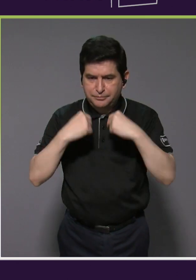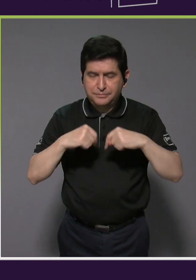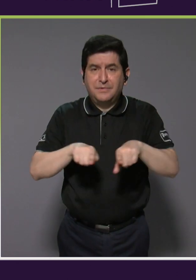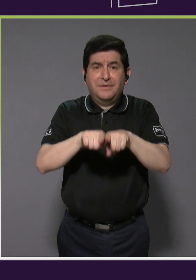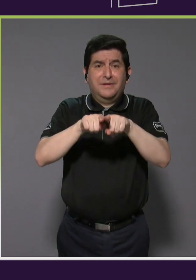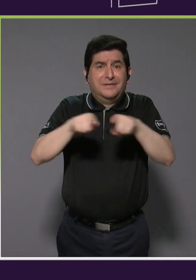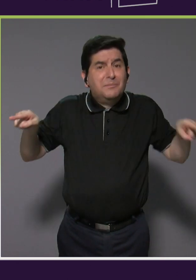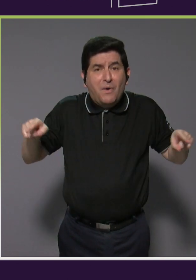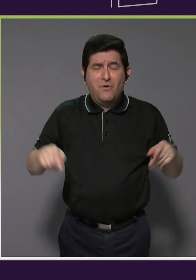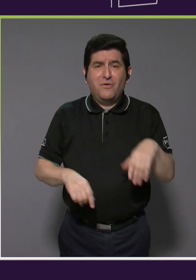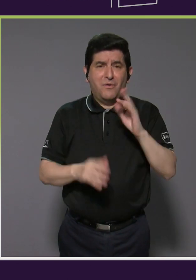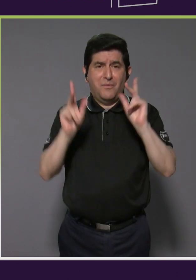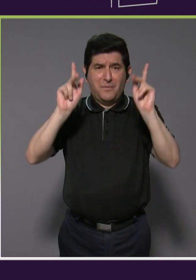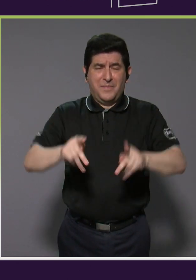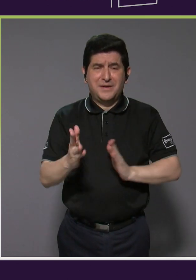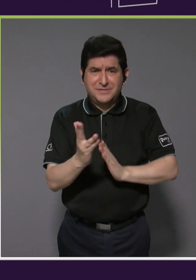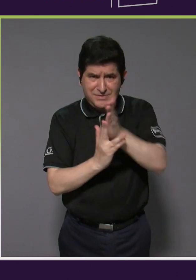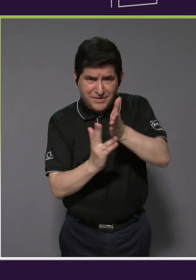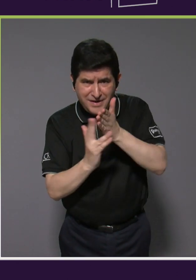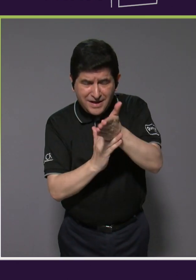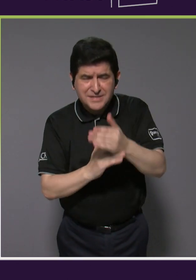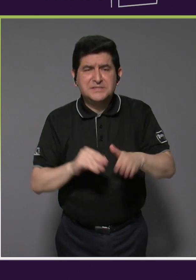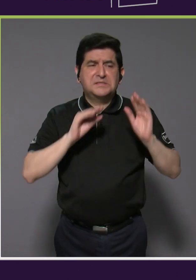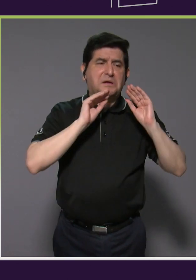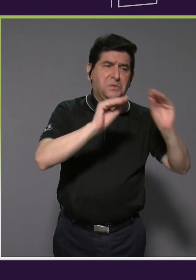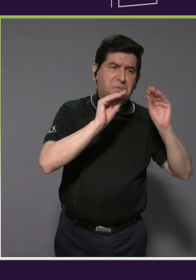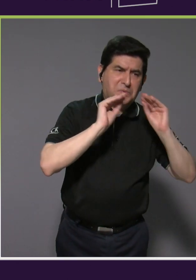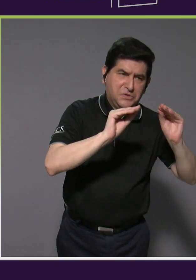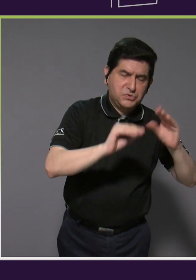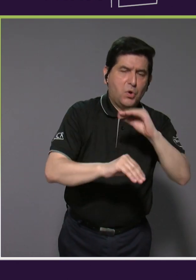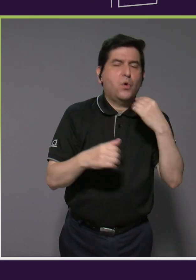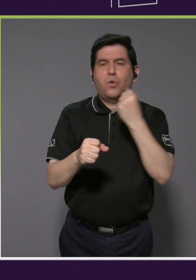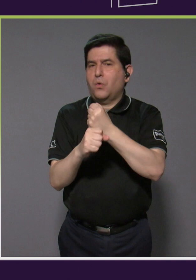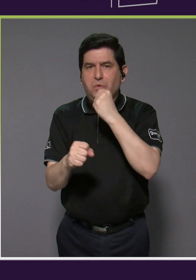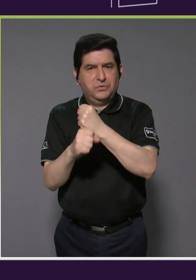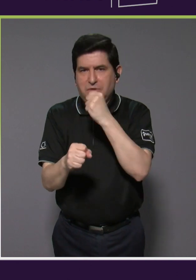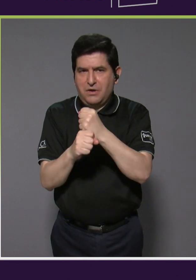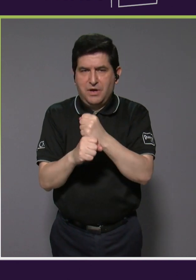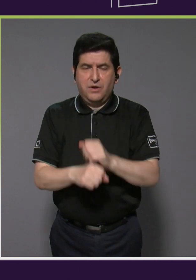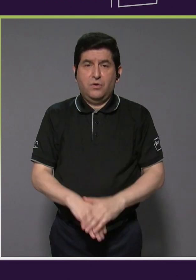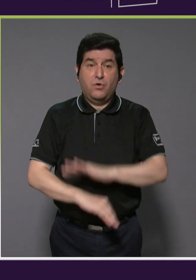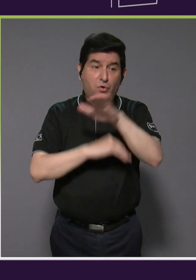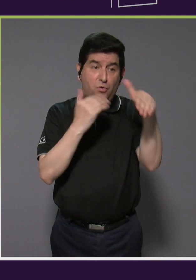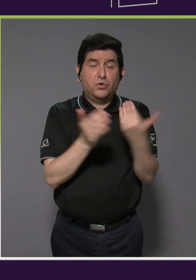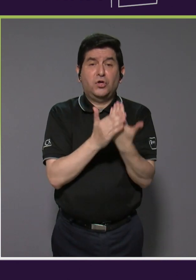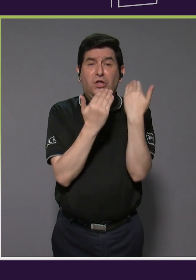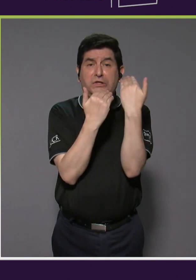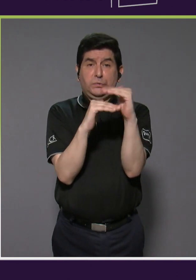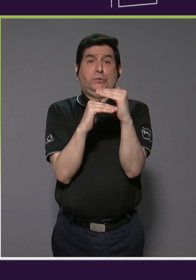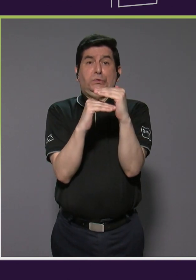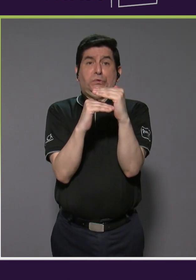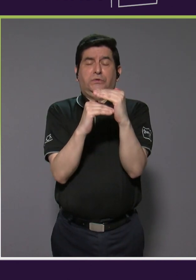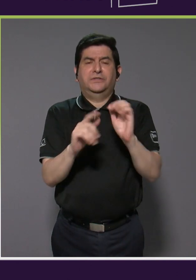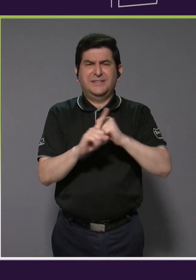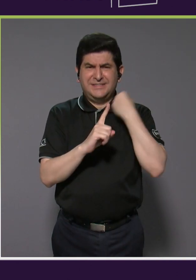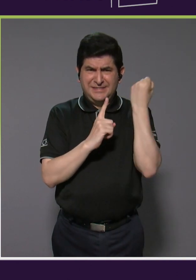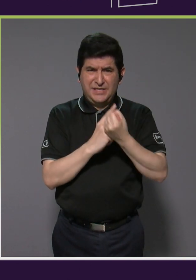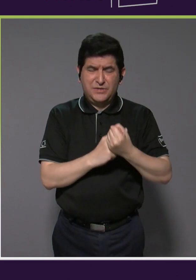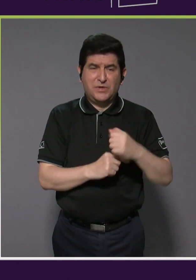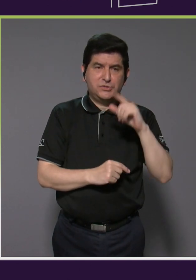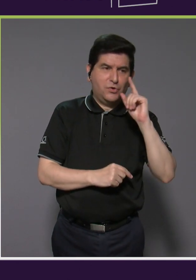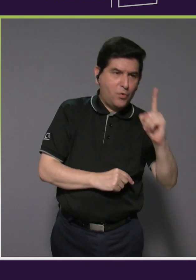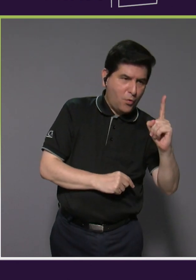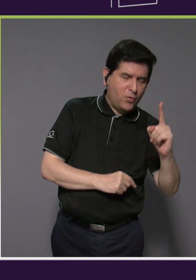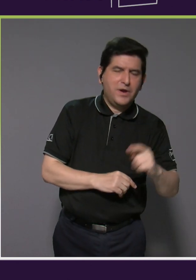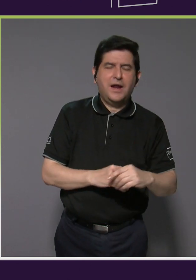tampoco van a poder tener acceso a la educación o al trabajo, porque todo se le limita, una situación limita a la